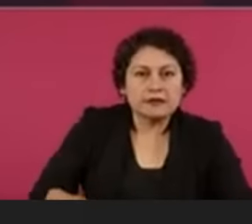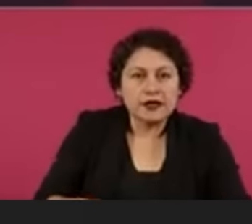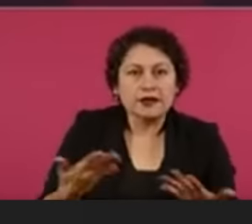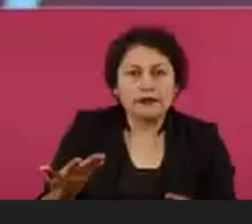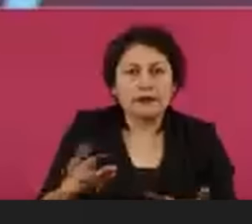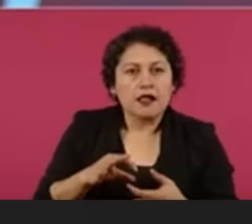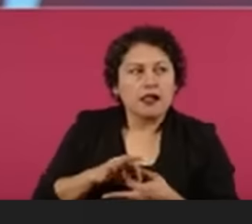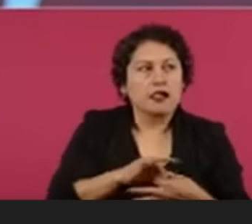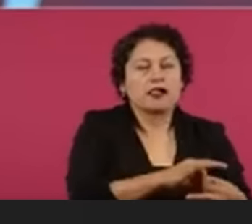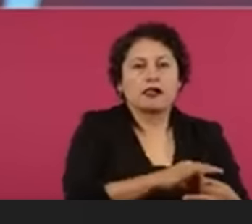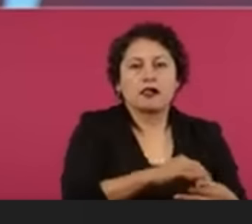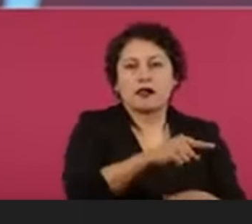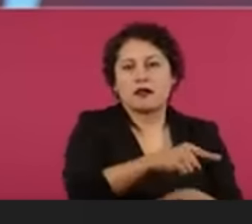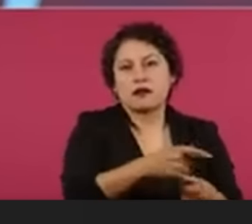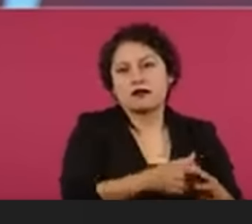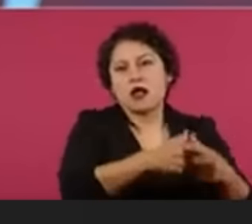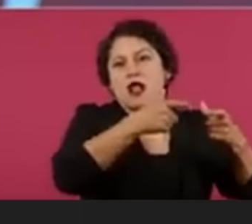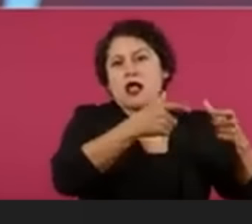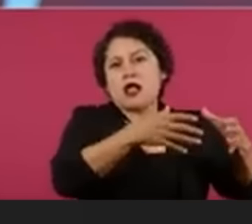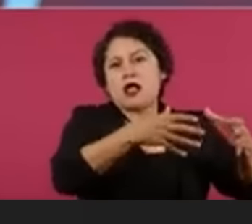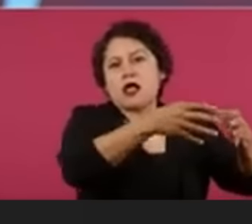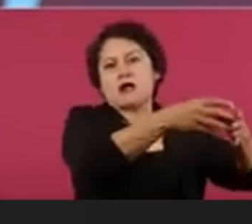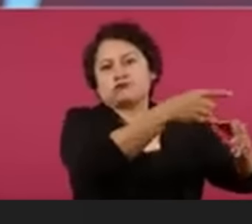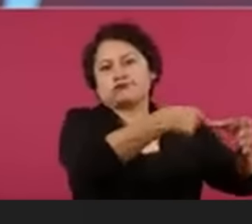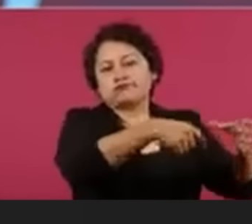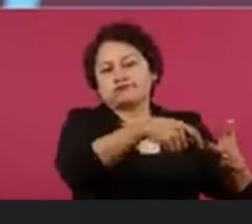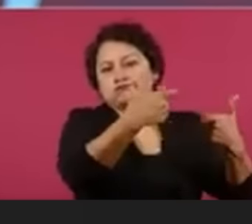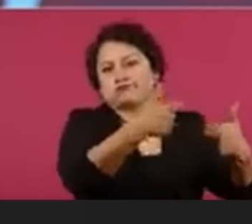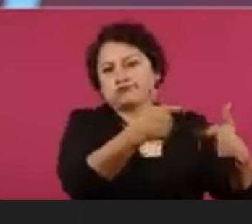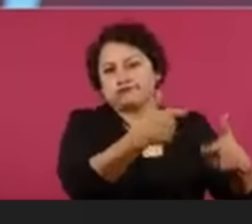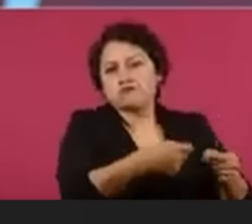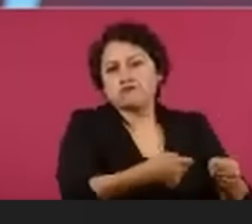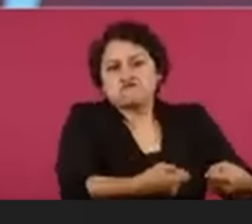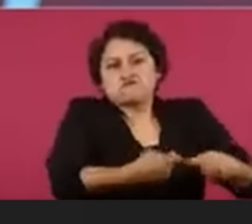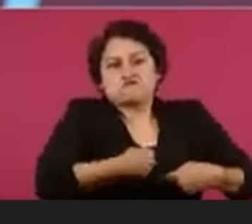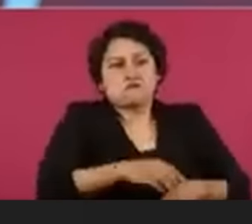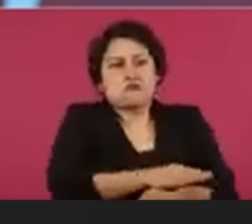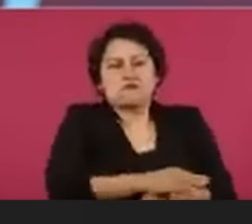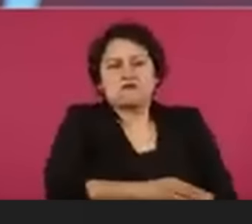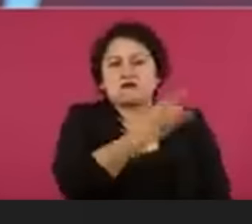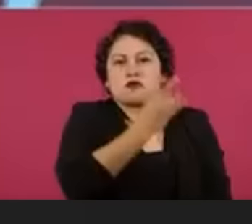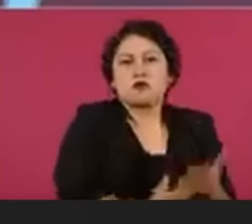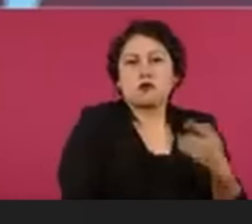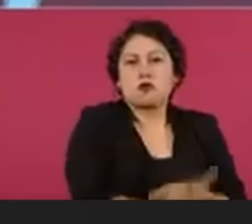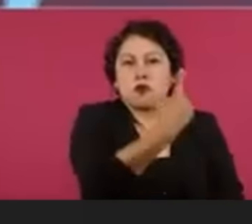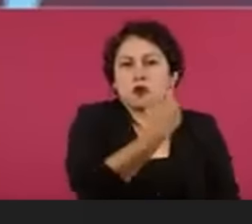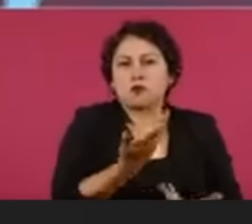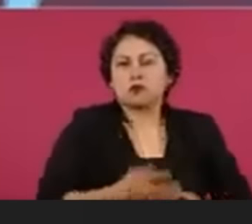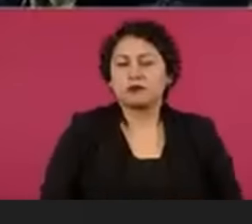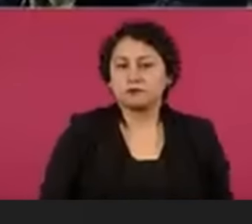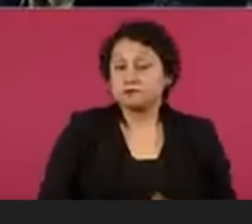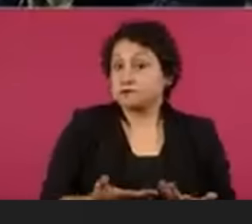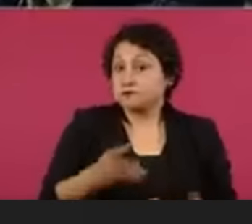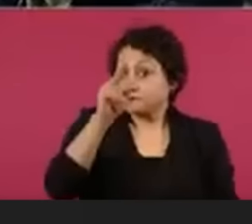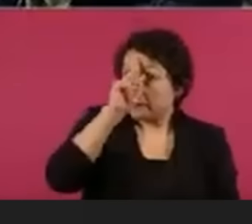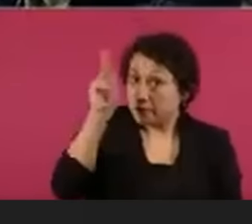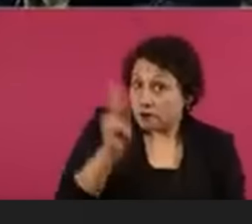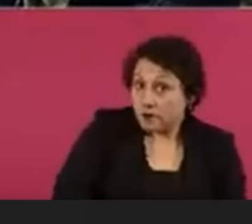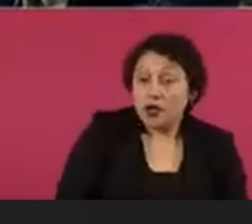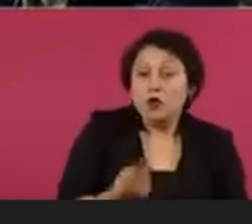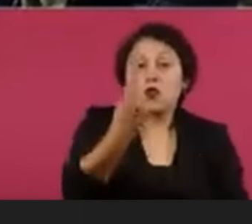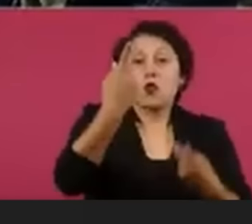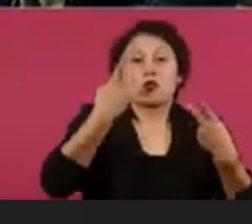gran capital o a los poderes en su propio beneficio. Más aún, aquel que se corrompe ni